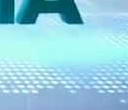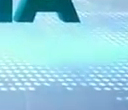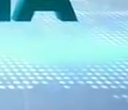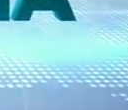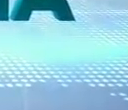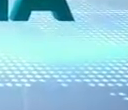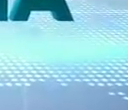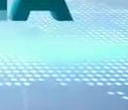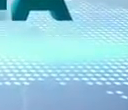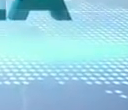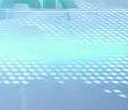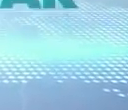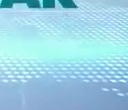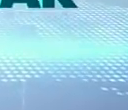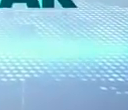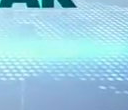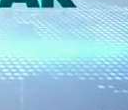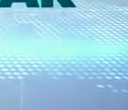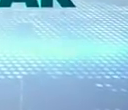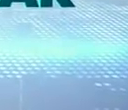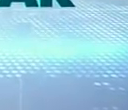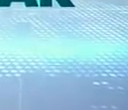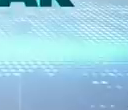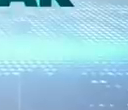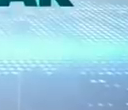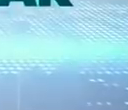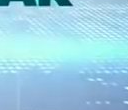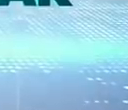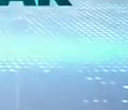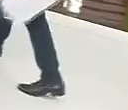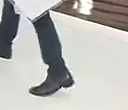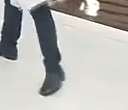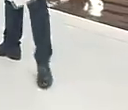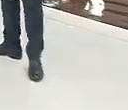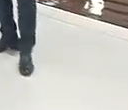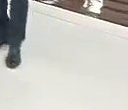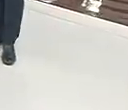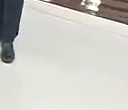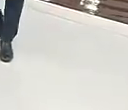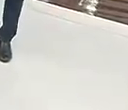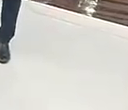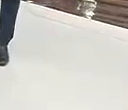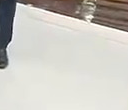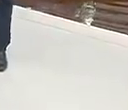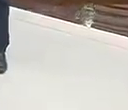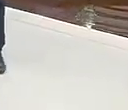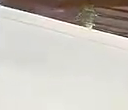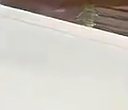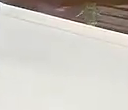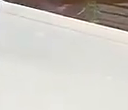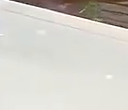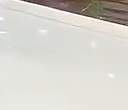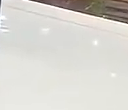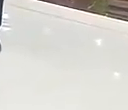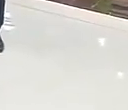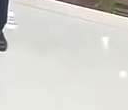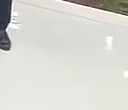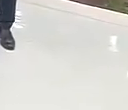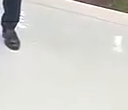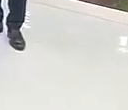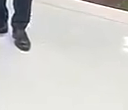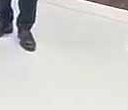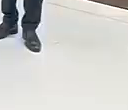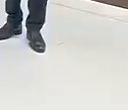te digan que eres un caso perdido así es muchas gracias así finalizamos la emisión estelar en las próximas emisiones